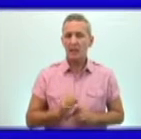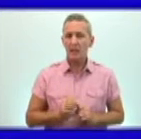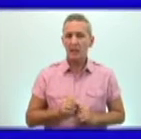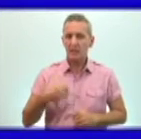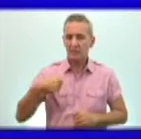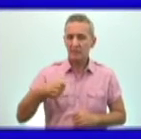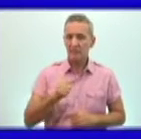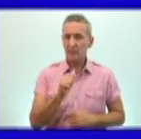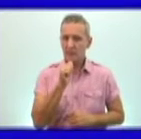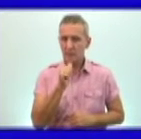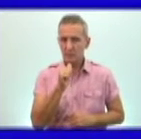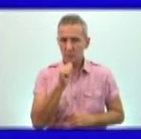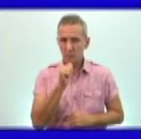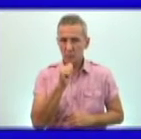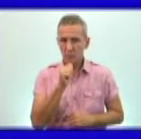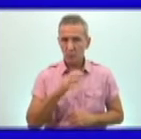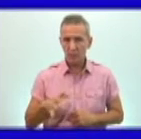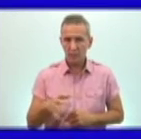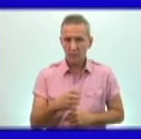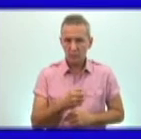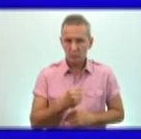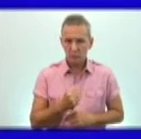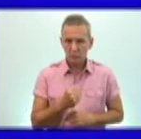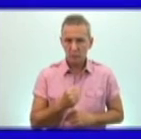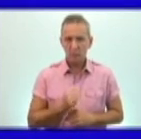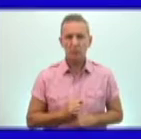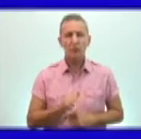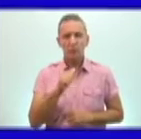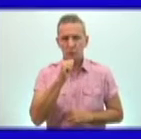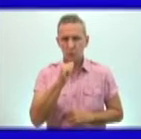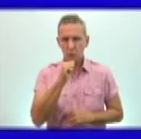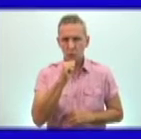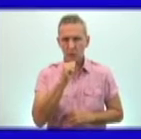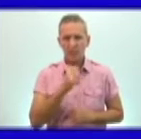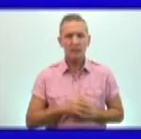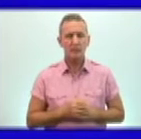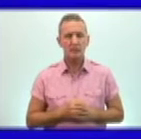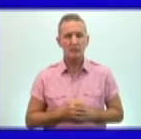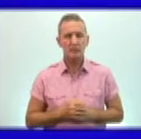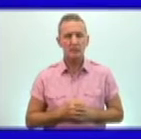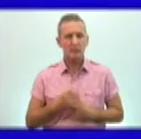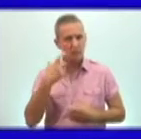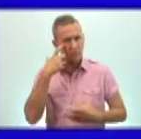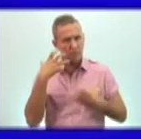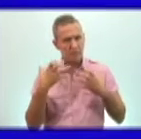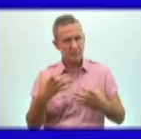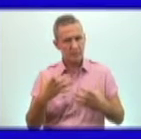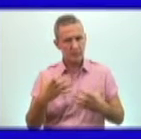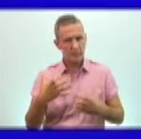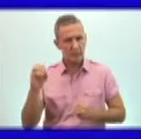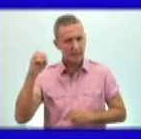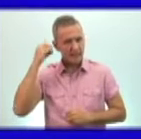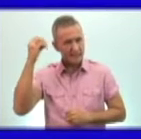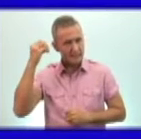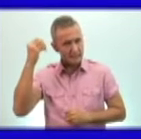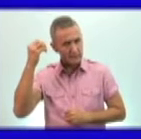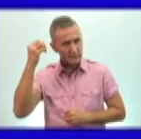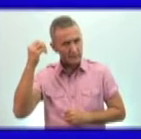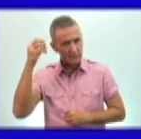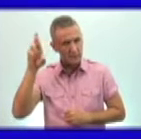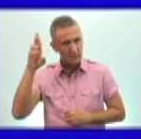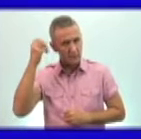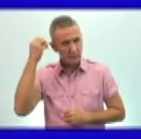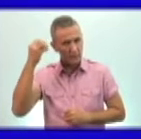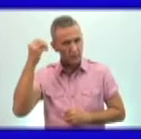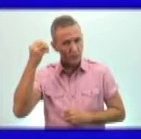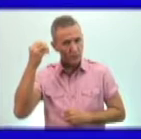sea posible de todas las cosas. Dudar es una cuestión esencial y razonar,